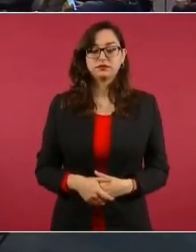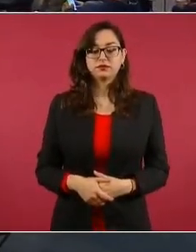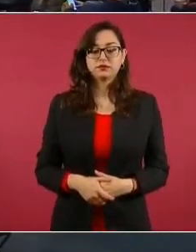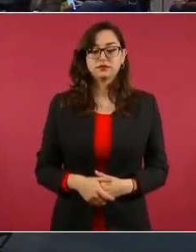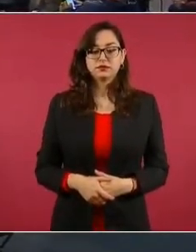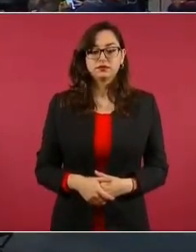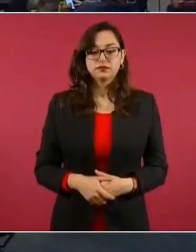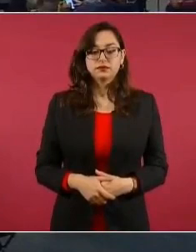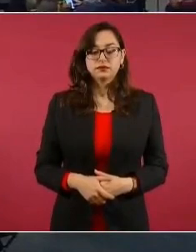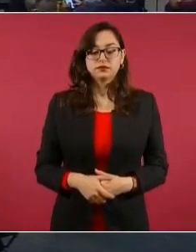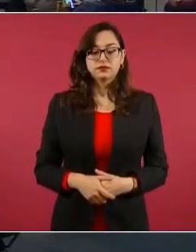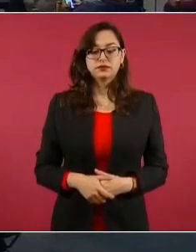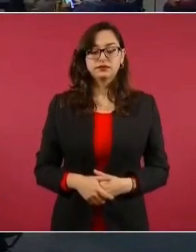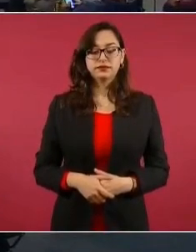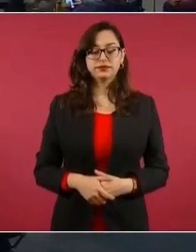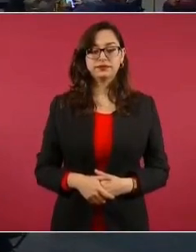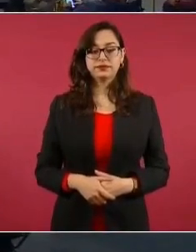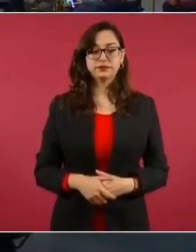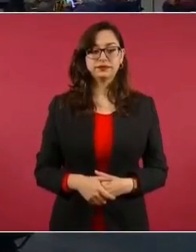Este es el informe.